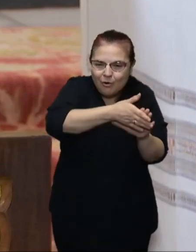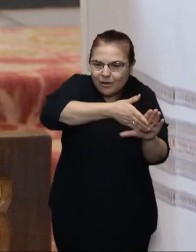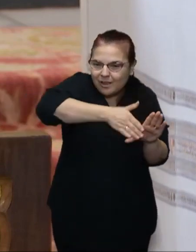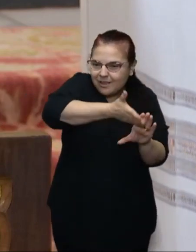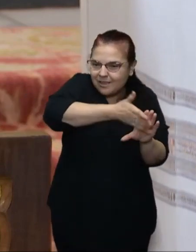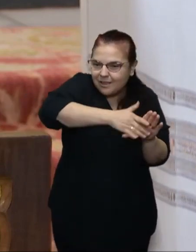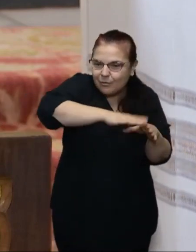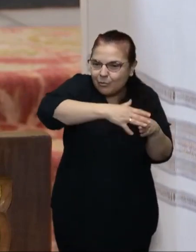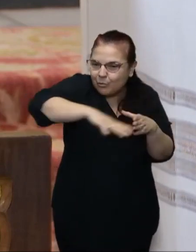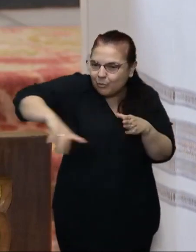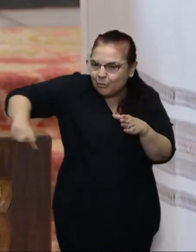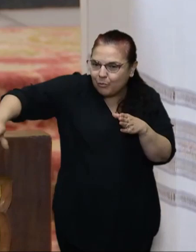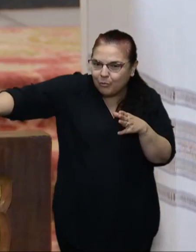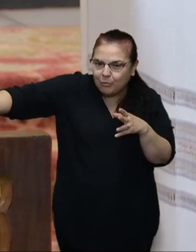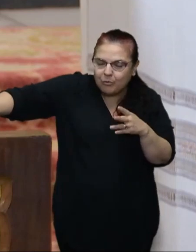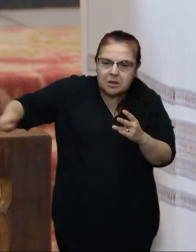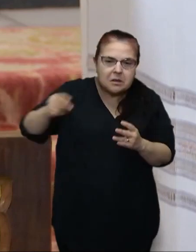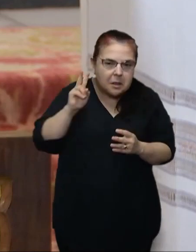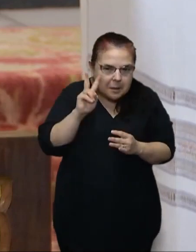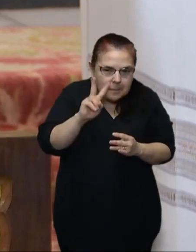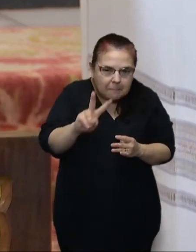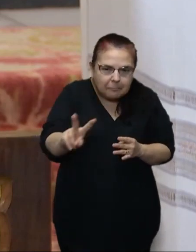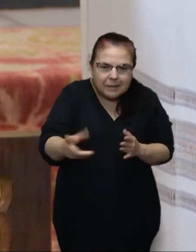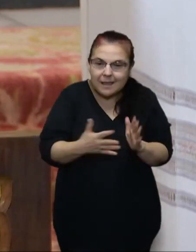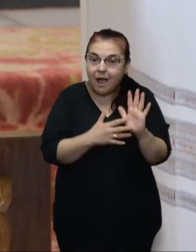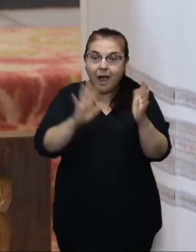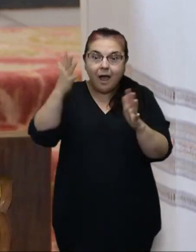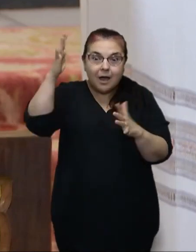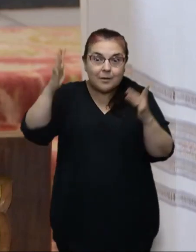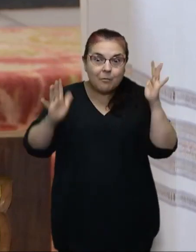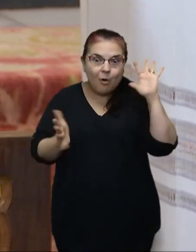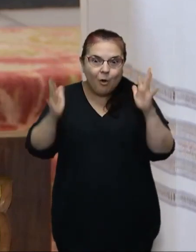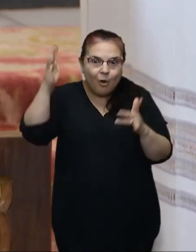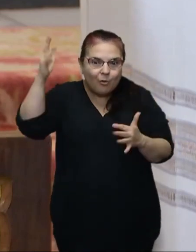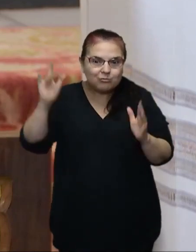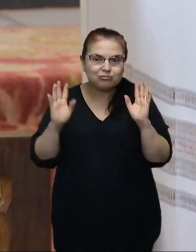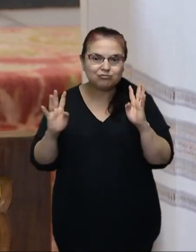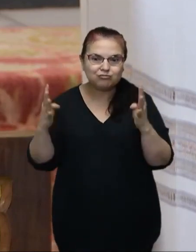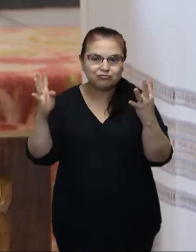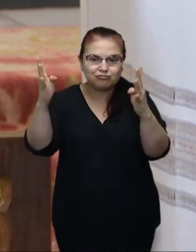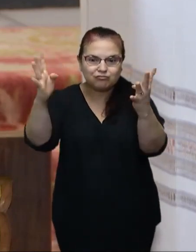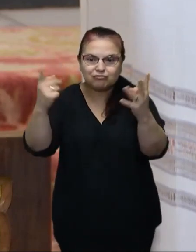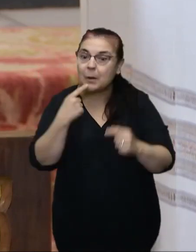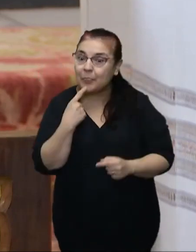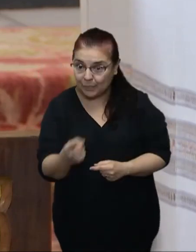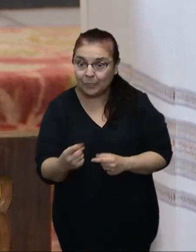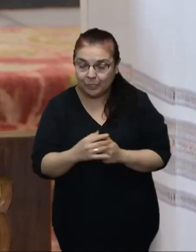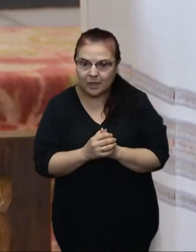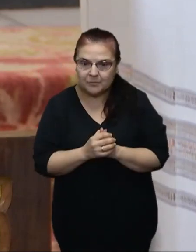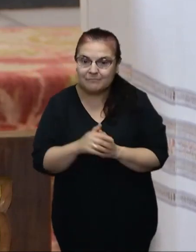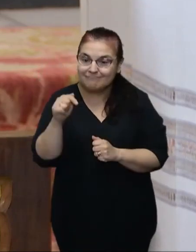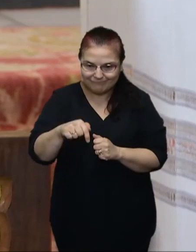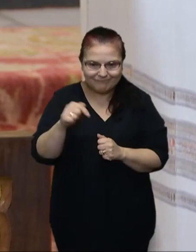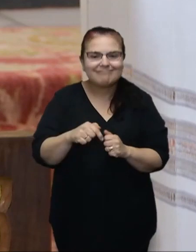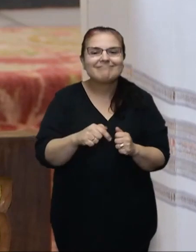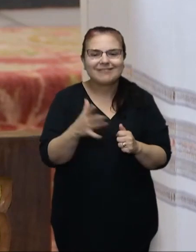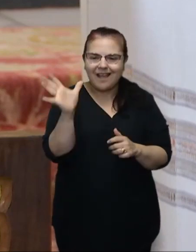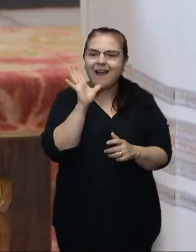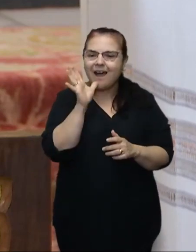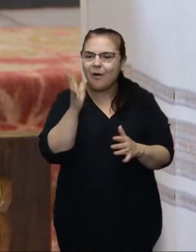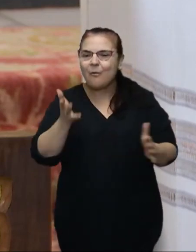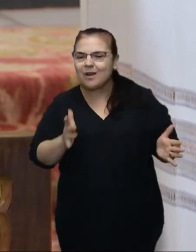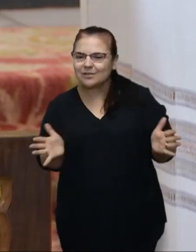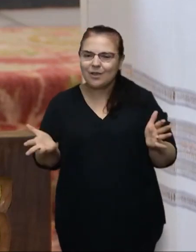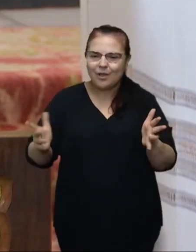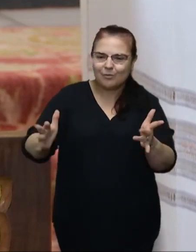Al volver vi en ambas riberas del torrente una gran arboleda. Me dijo, estas aguas fluyen hacia la